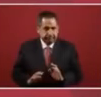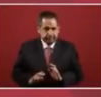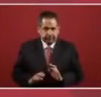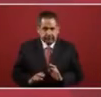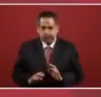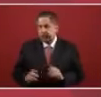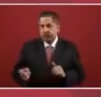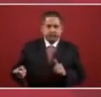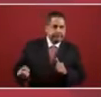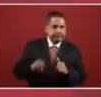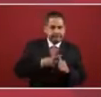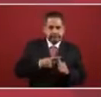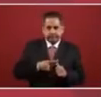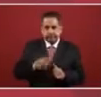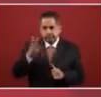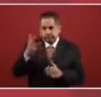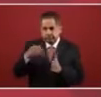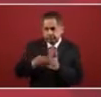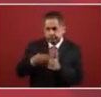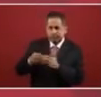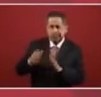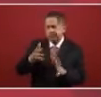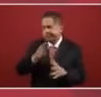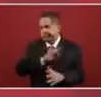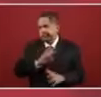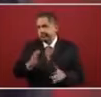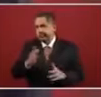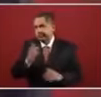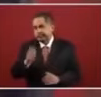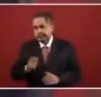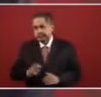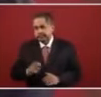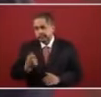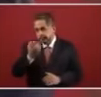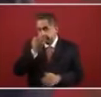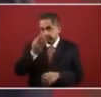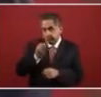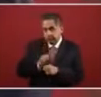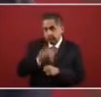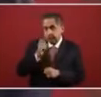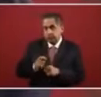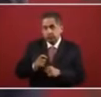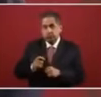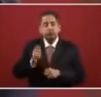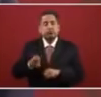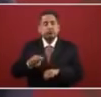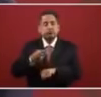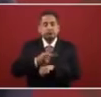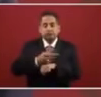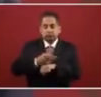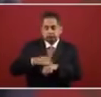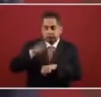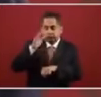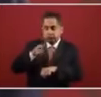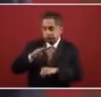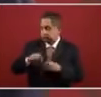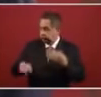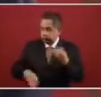son 4 millones aproximadamente de estudiantes de nivel medio superior,